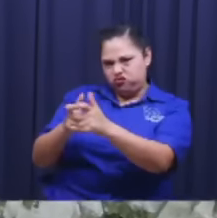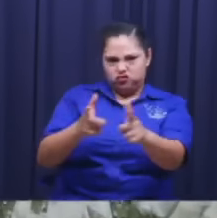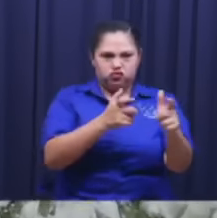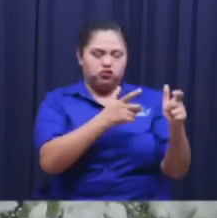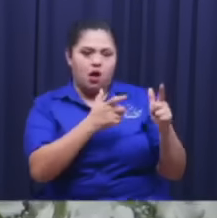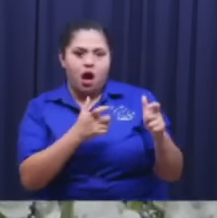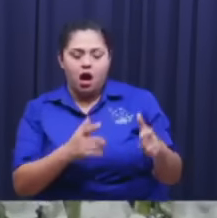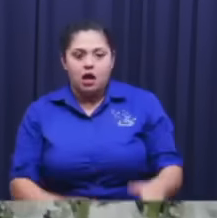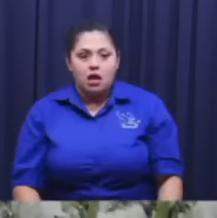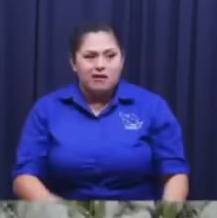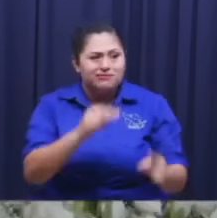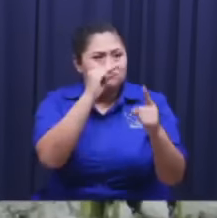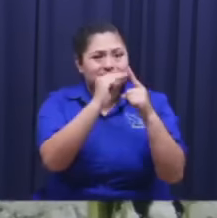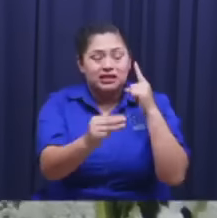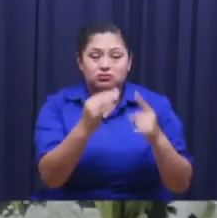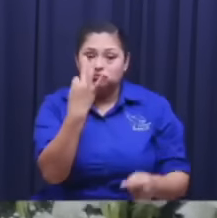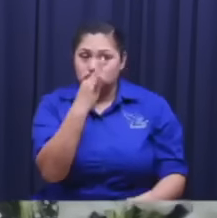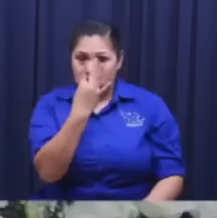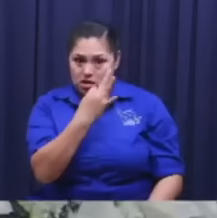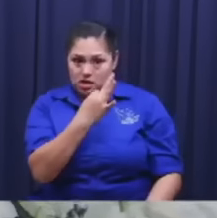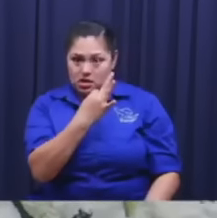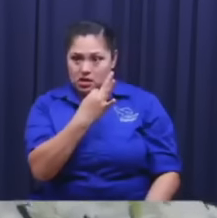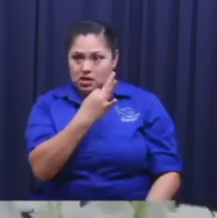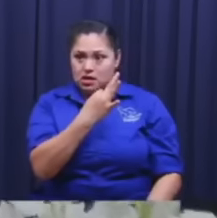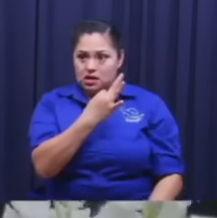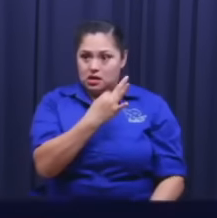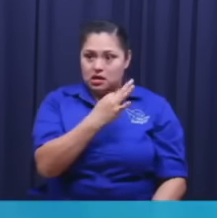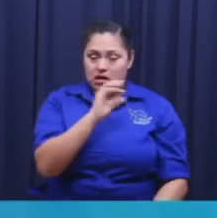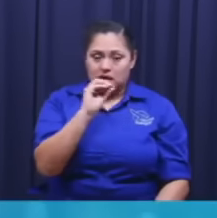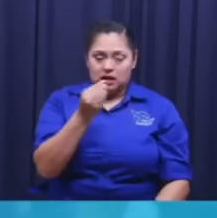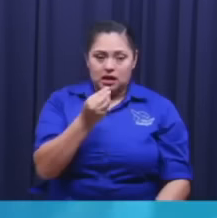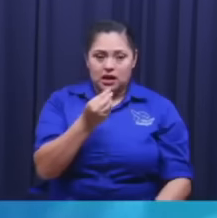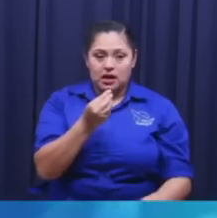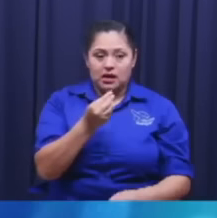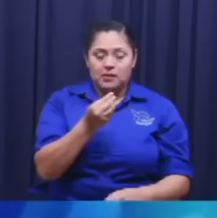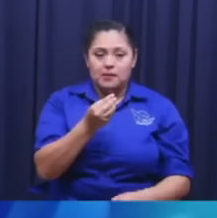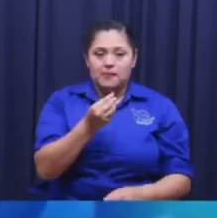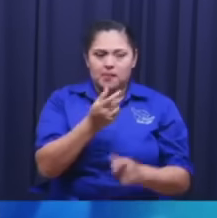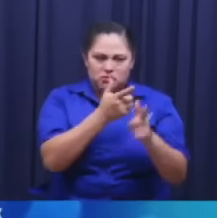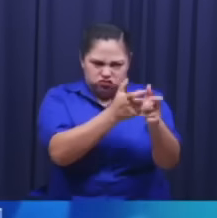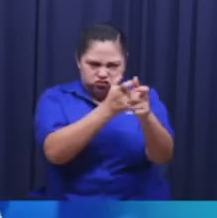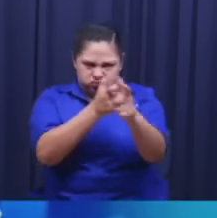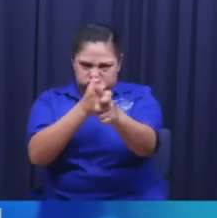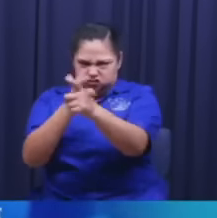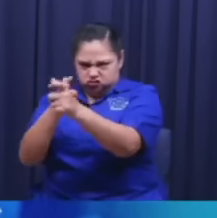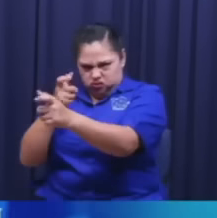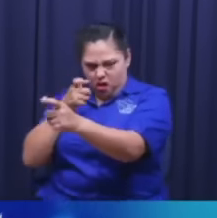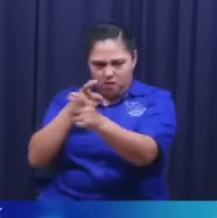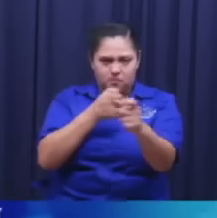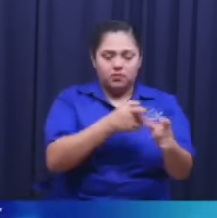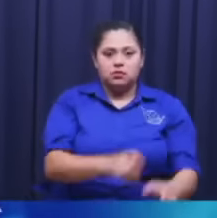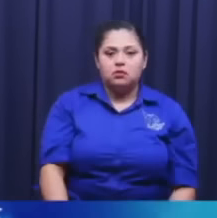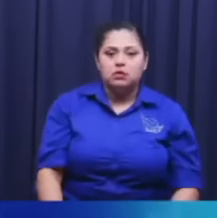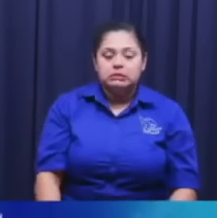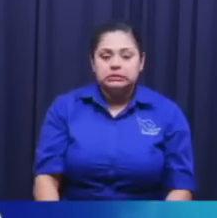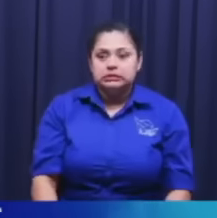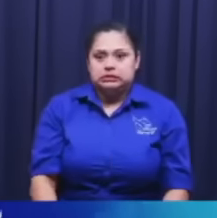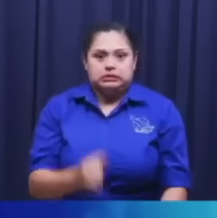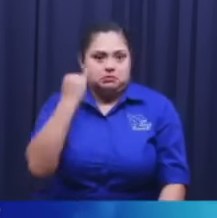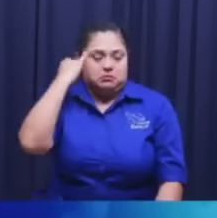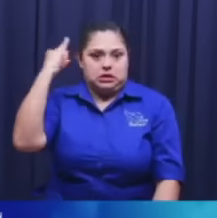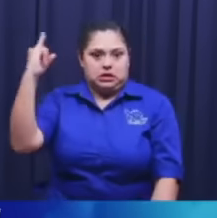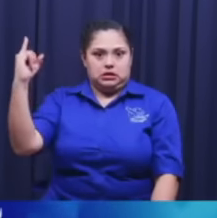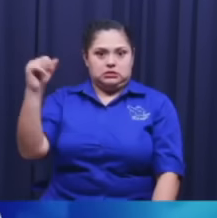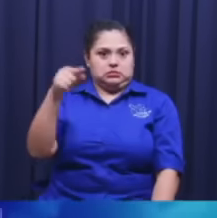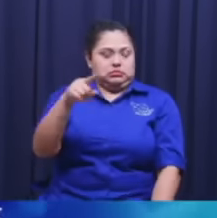y mataron a una mujer que irrumpió con un fusil. ¿Se imagina usted? Ya así uno